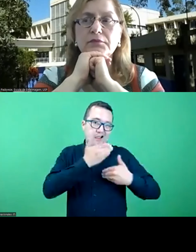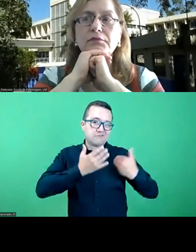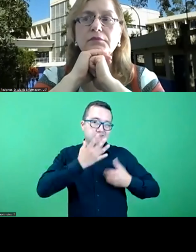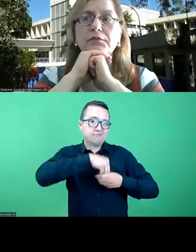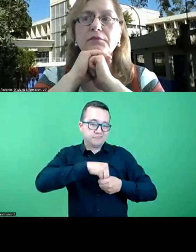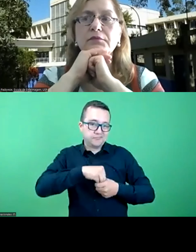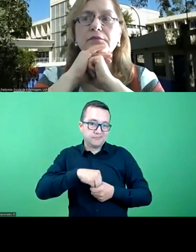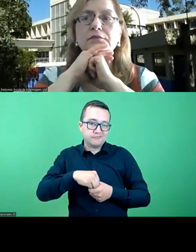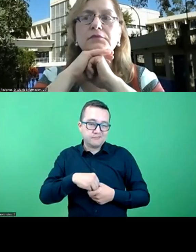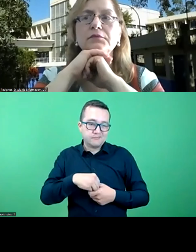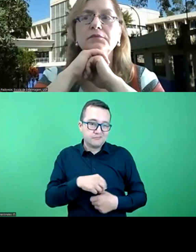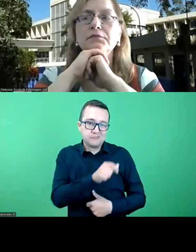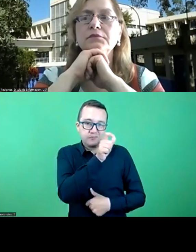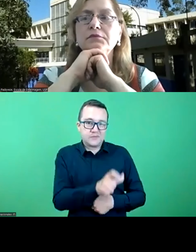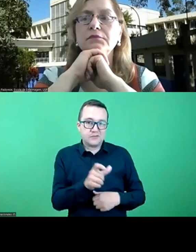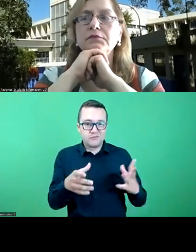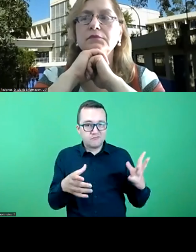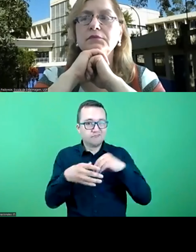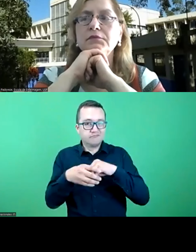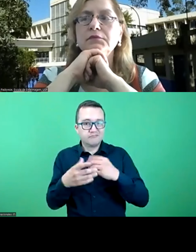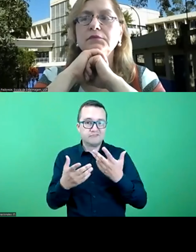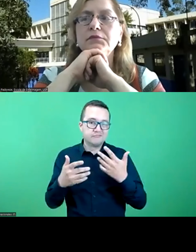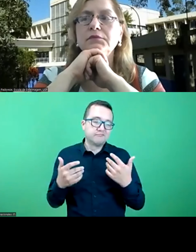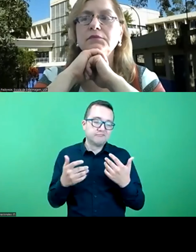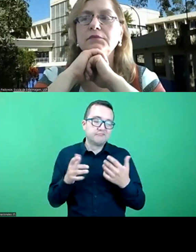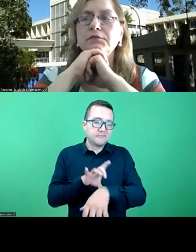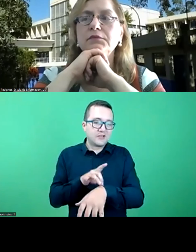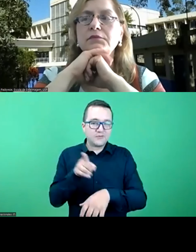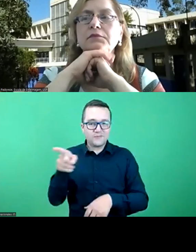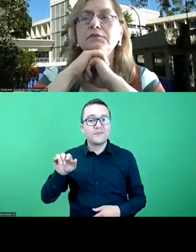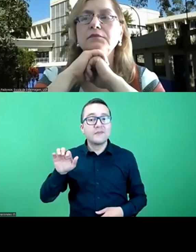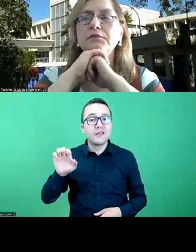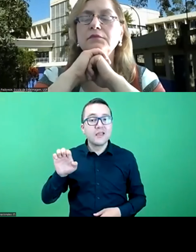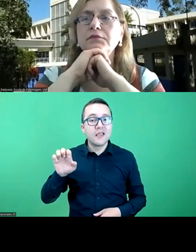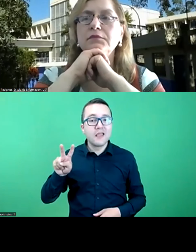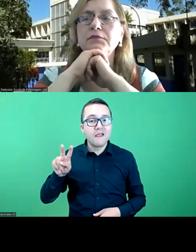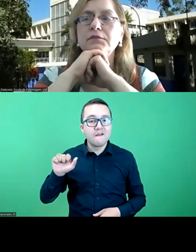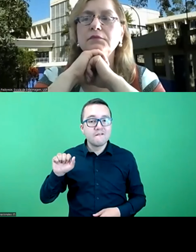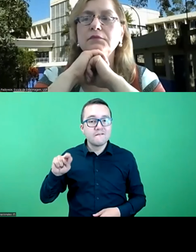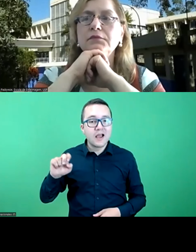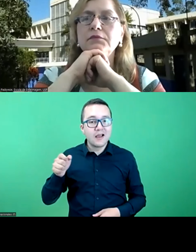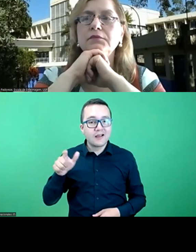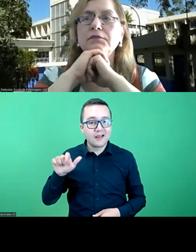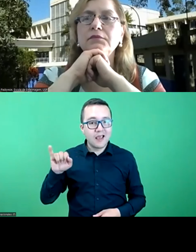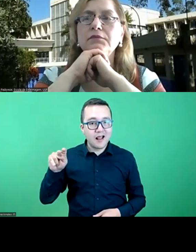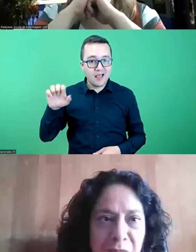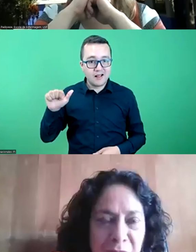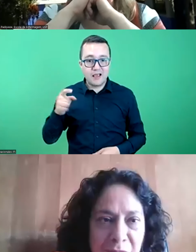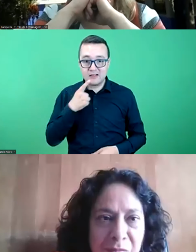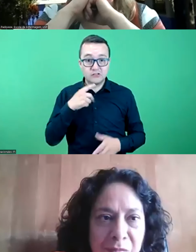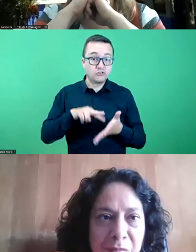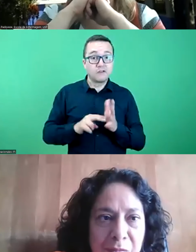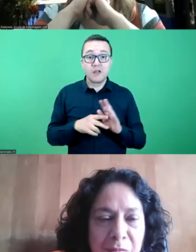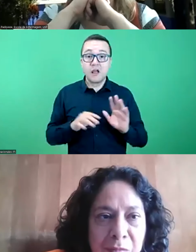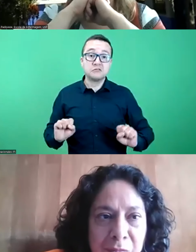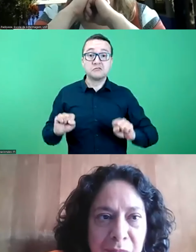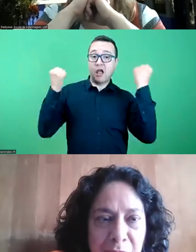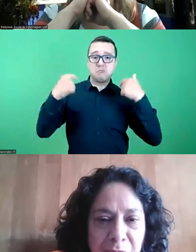Me llega mucho este último comentario de Evangelina, y ahí no nos salvamos nadie, ¿no?